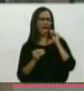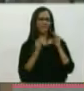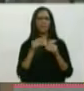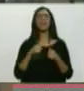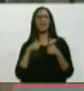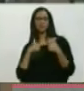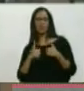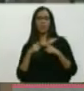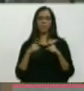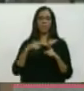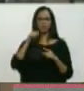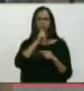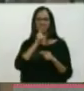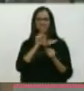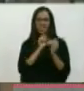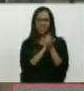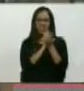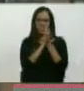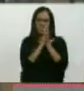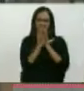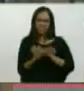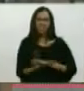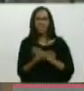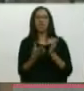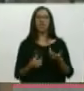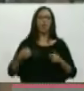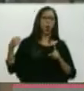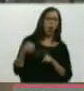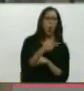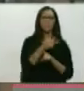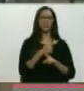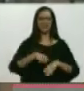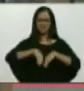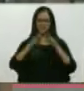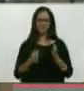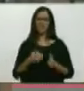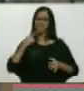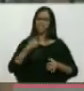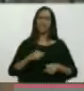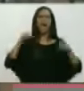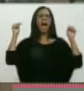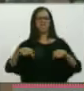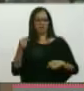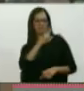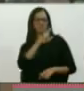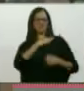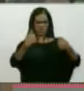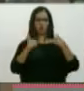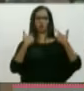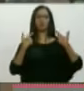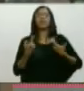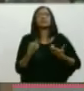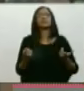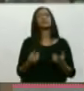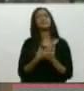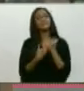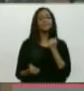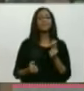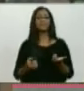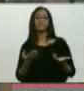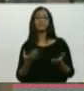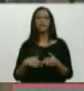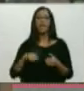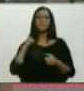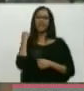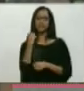buenas. Pero su paciencia se fue agotando y terminó por darle un golpe a la mesa y diciendo, aquí mando yo. Entonces su salida desesperada consistió en la mano